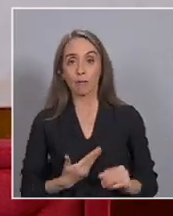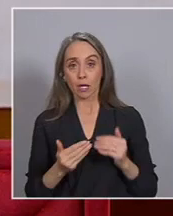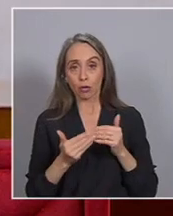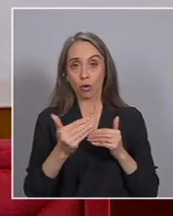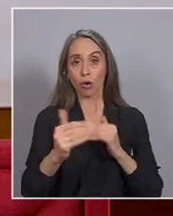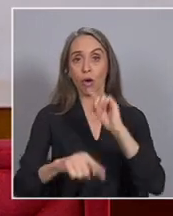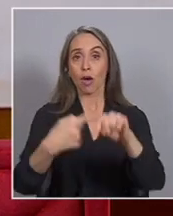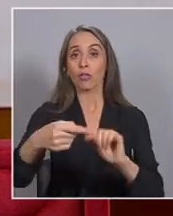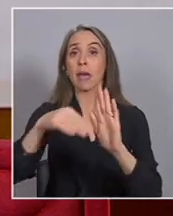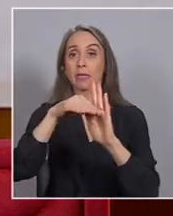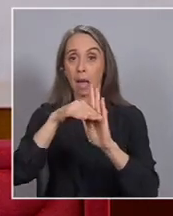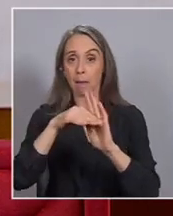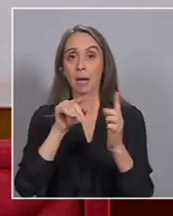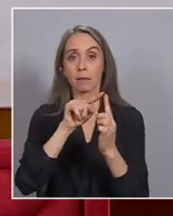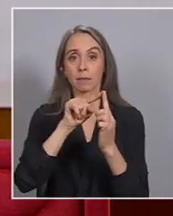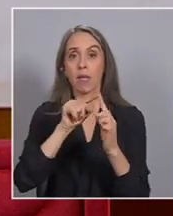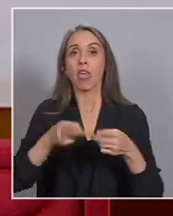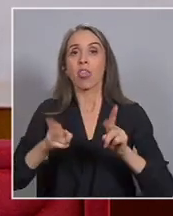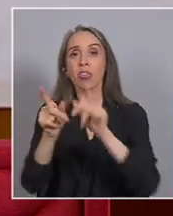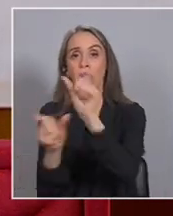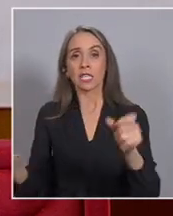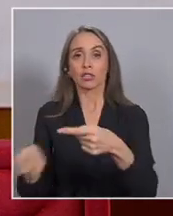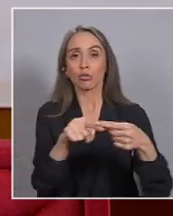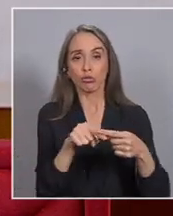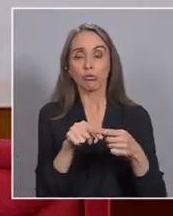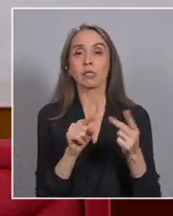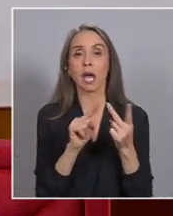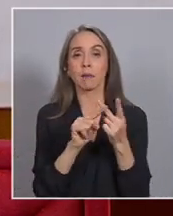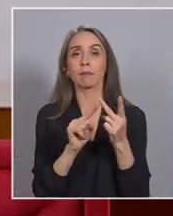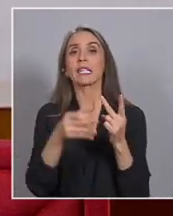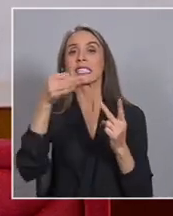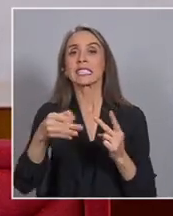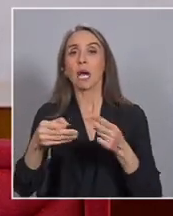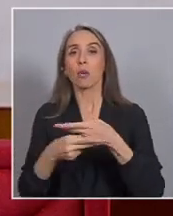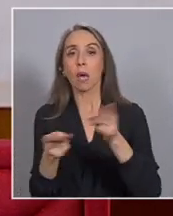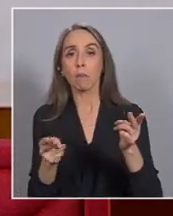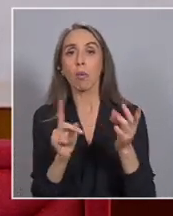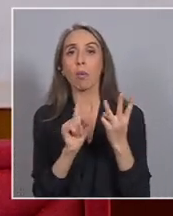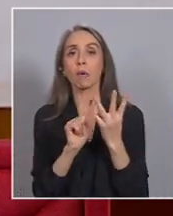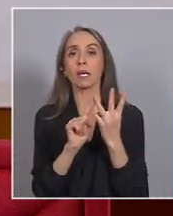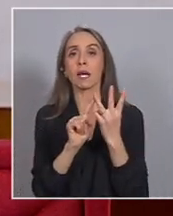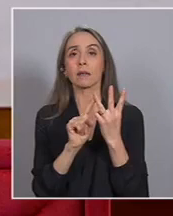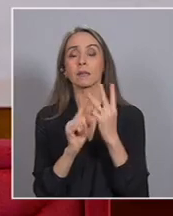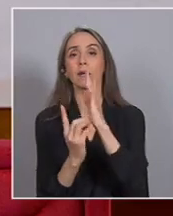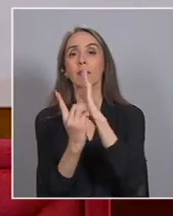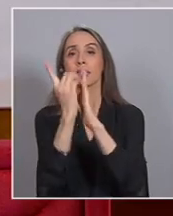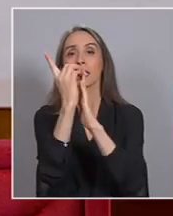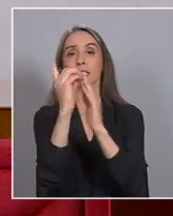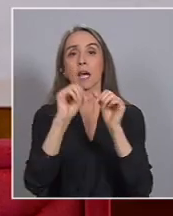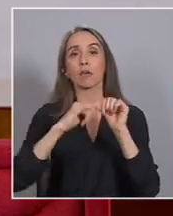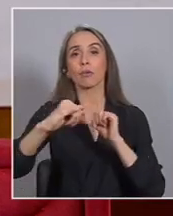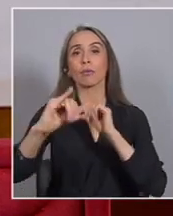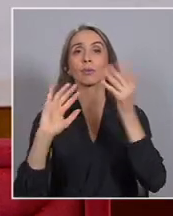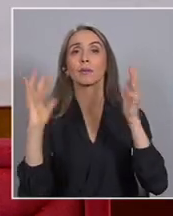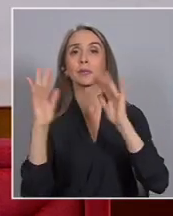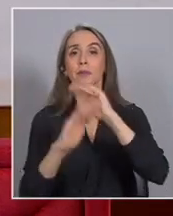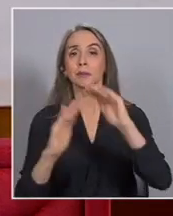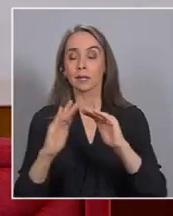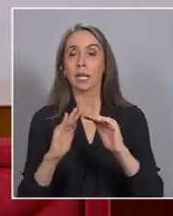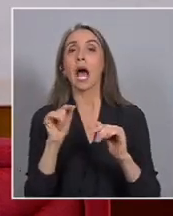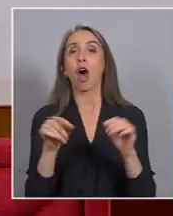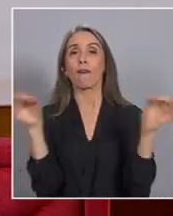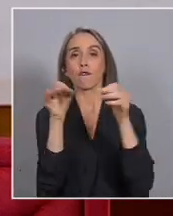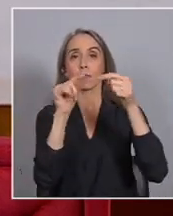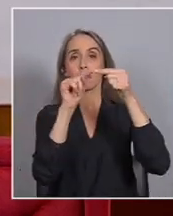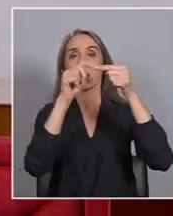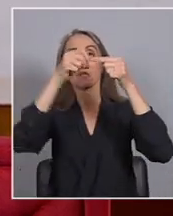etapa: derechos sociales, seguridad pública y desarrollo sostenible, que paso a